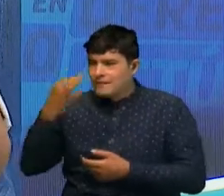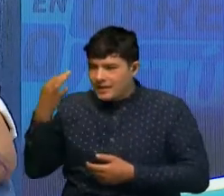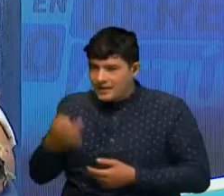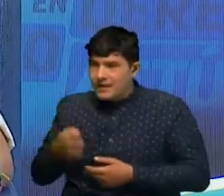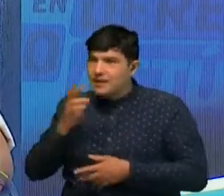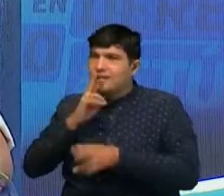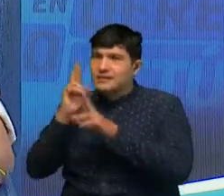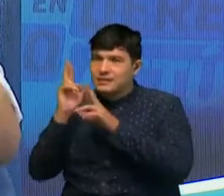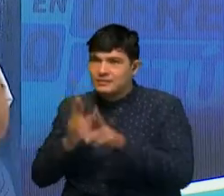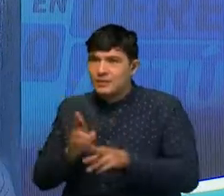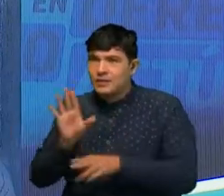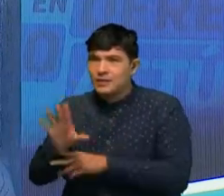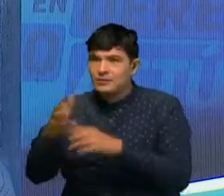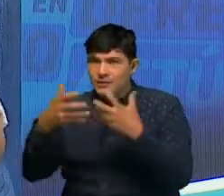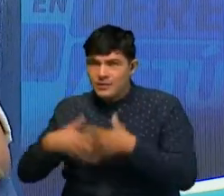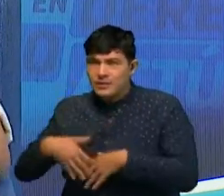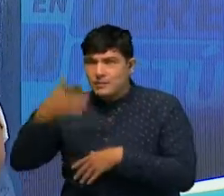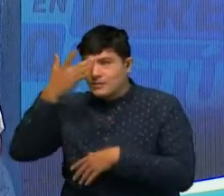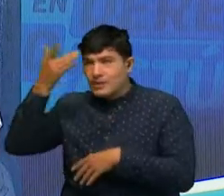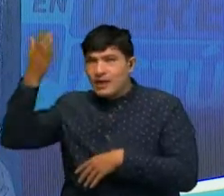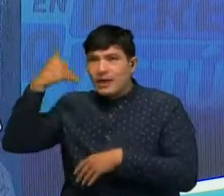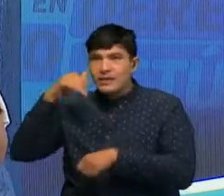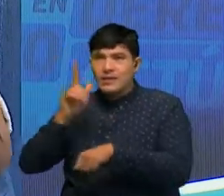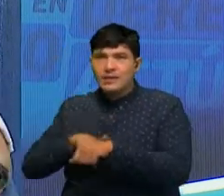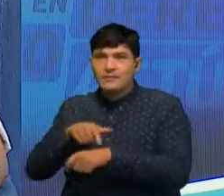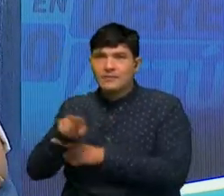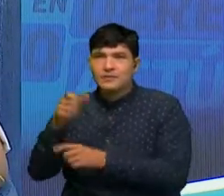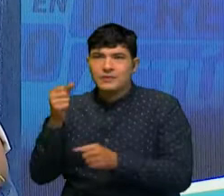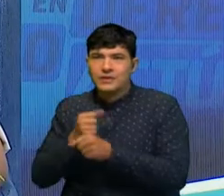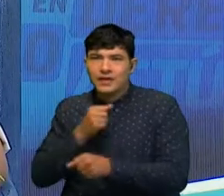le respondan en la empresa por el tiempo laborado y